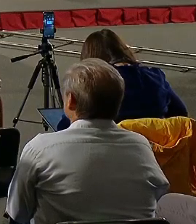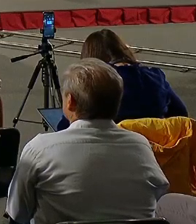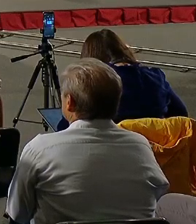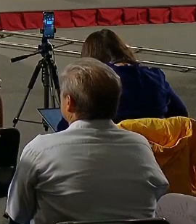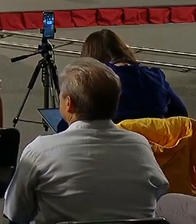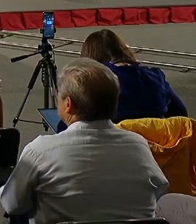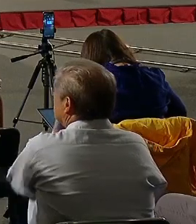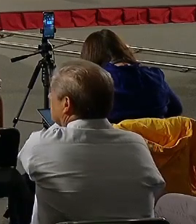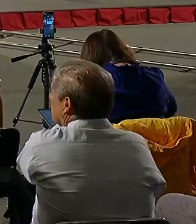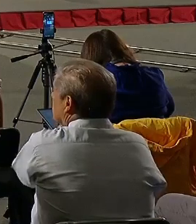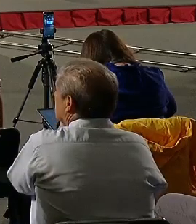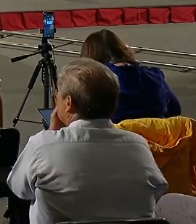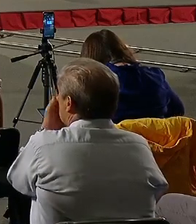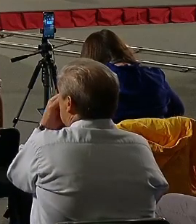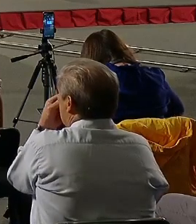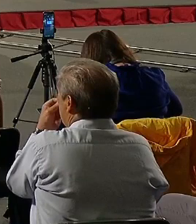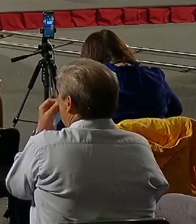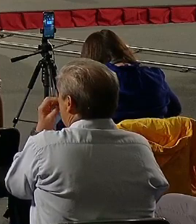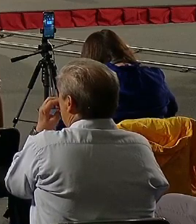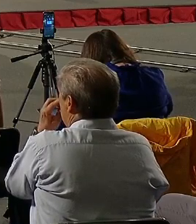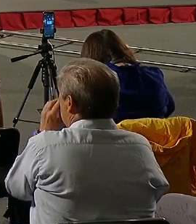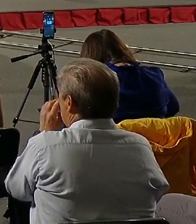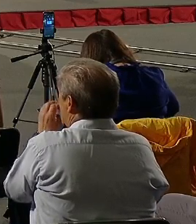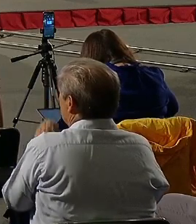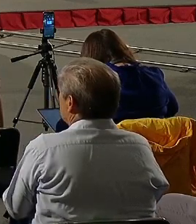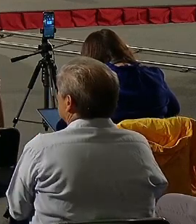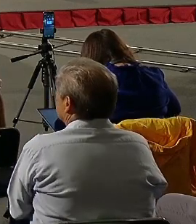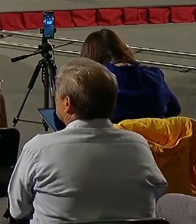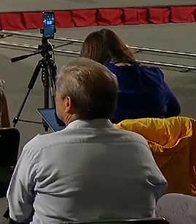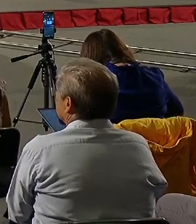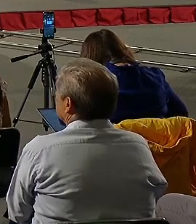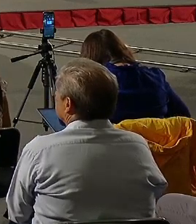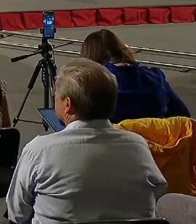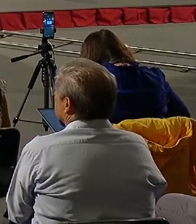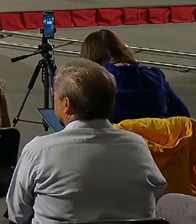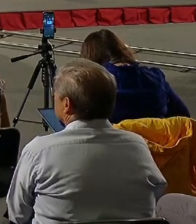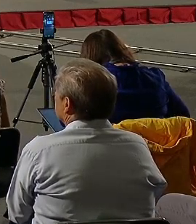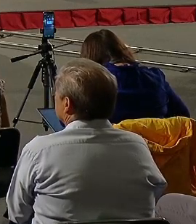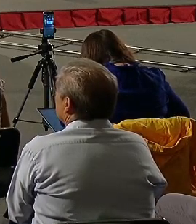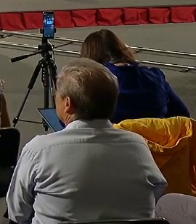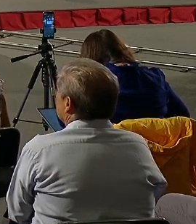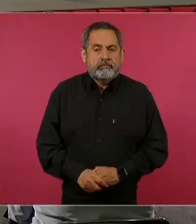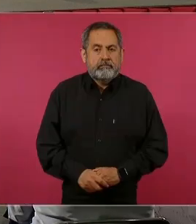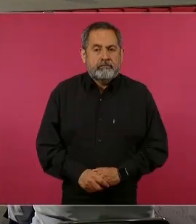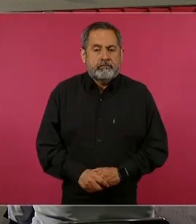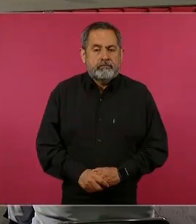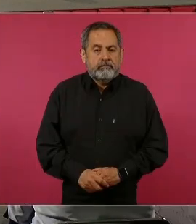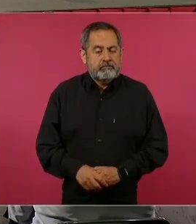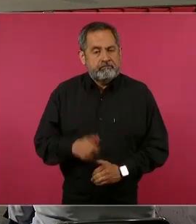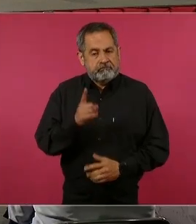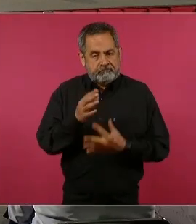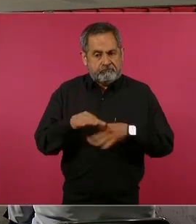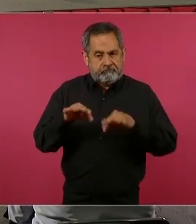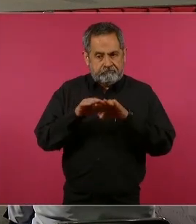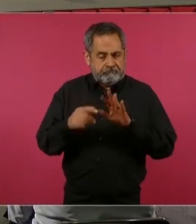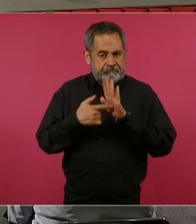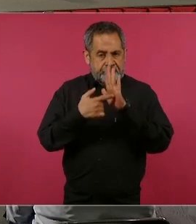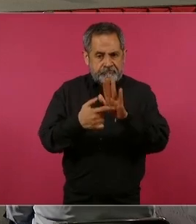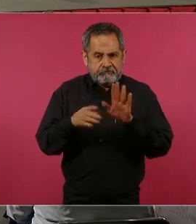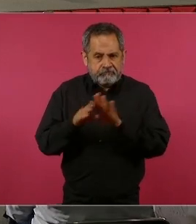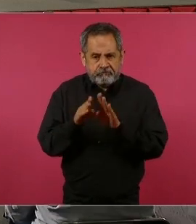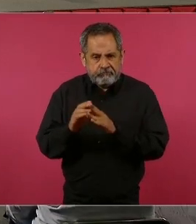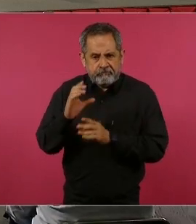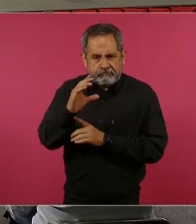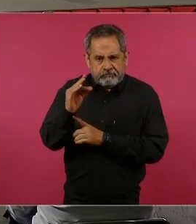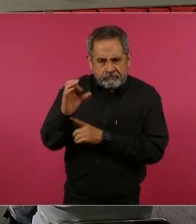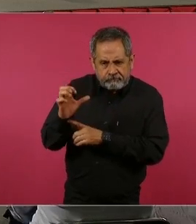que sigue, por favor. Bueno, es muy importante para nosotros mostrar a ustedes a qué se ha enfrentado la Comisión